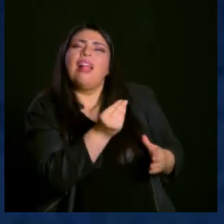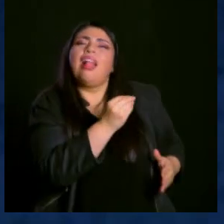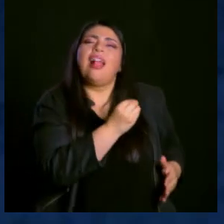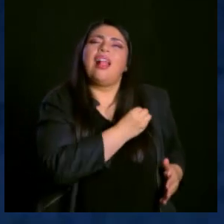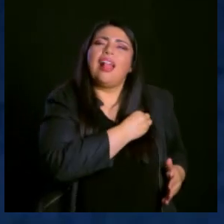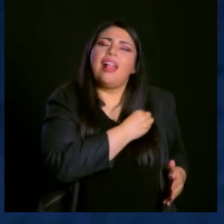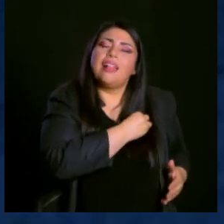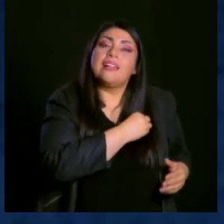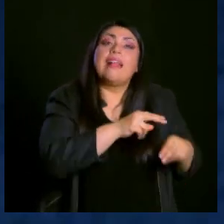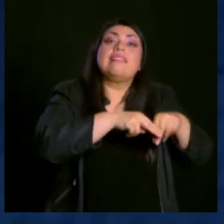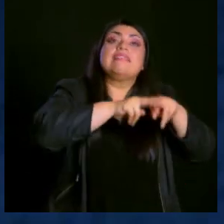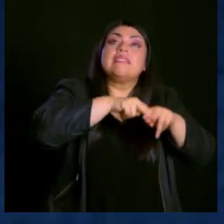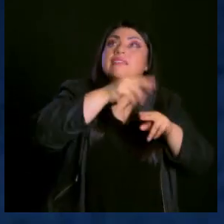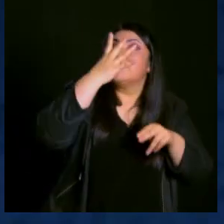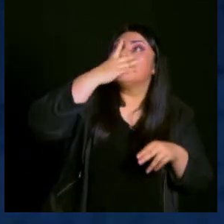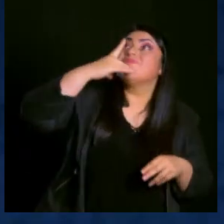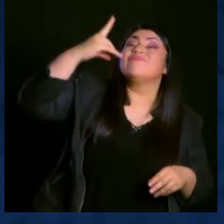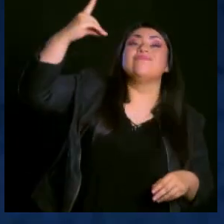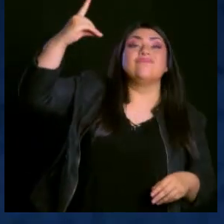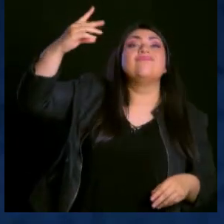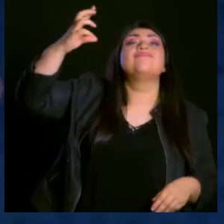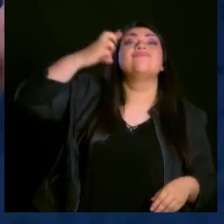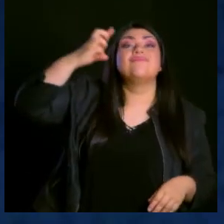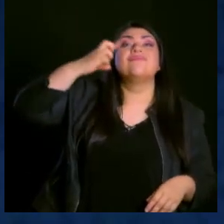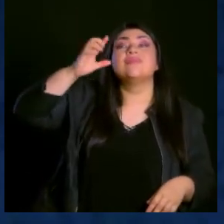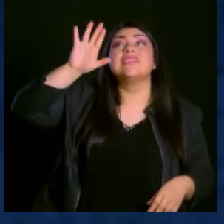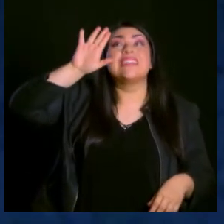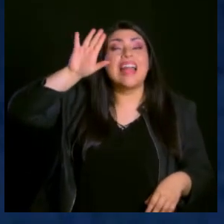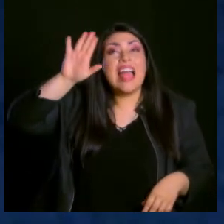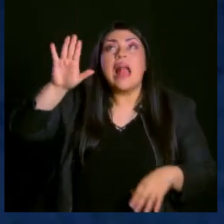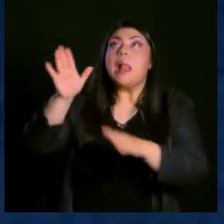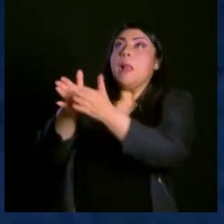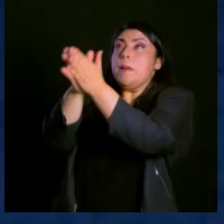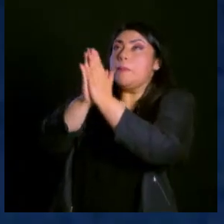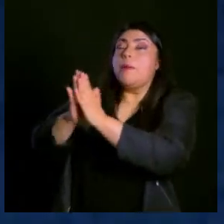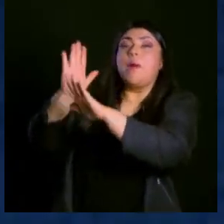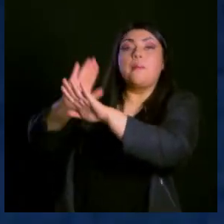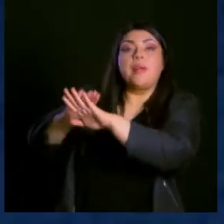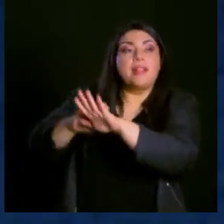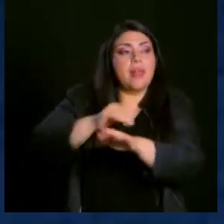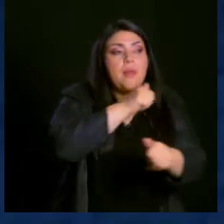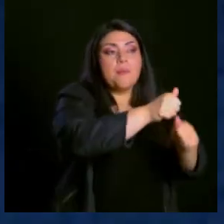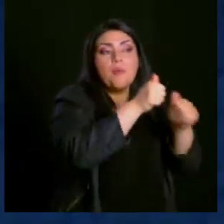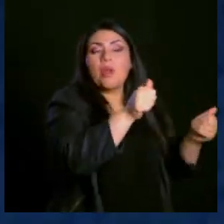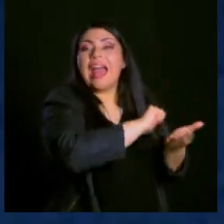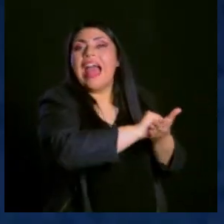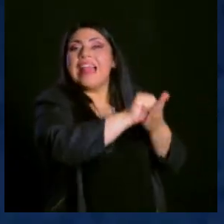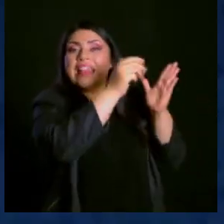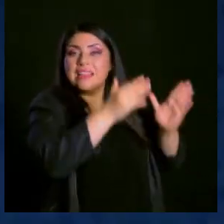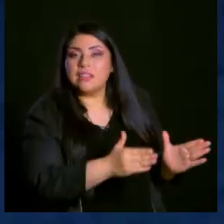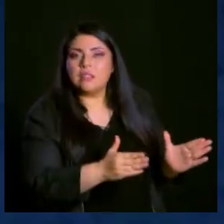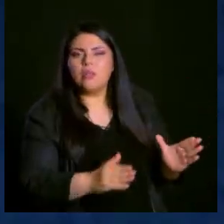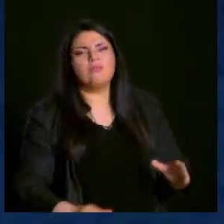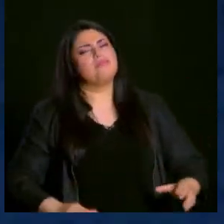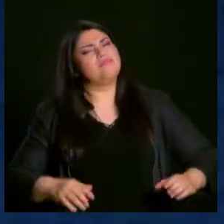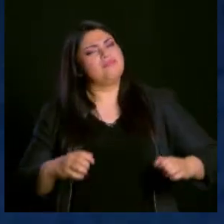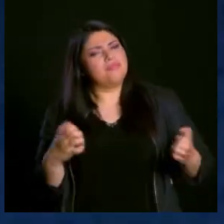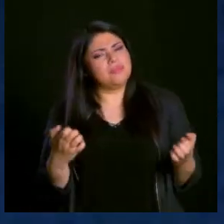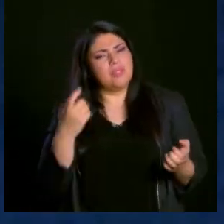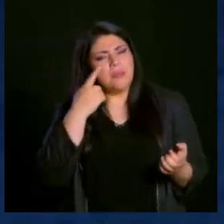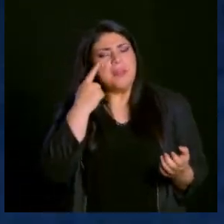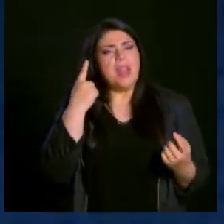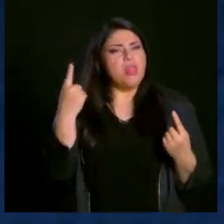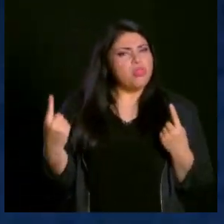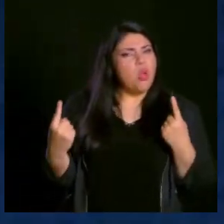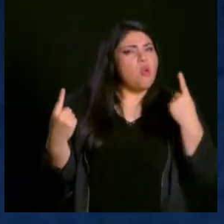la voluntad de Dios que intercede por los Santos o sea por nosotros Entonces voy a diferenciar de una vez dos cosas